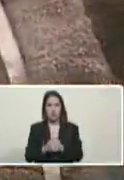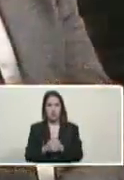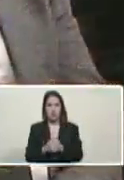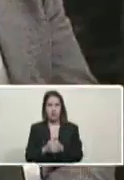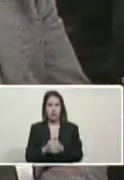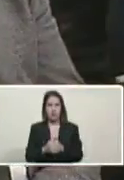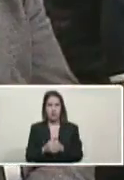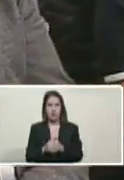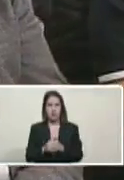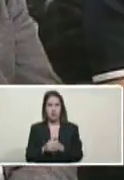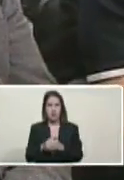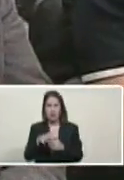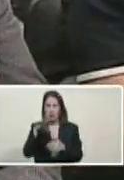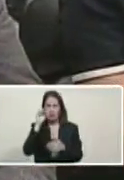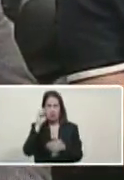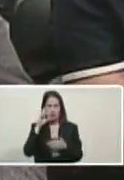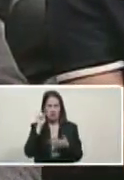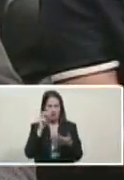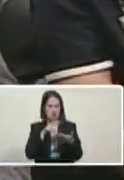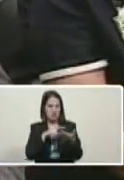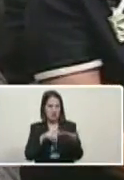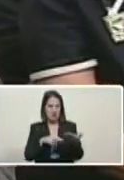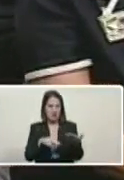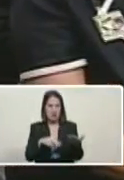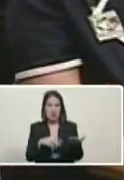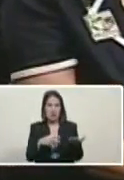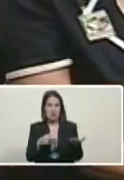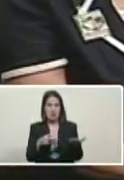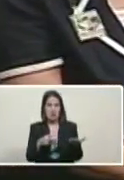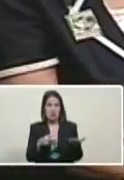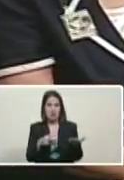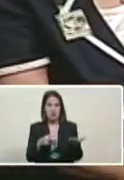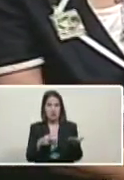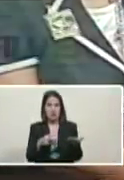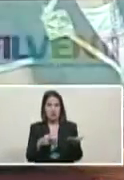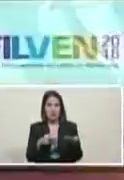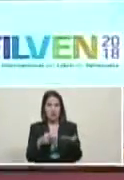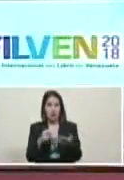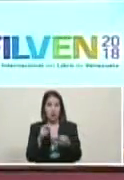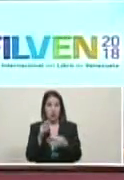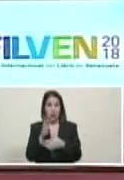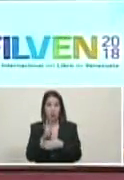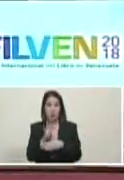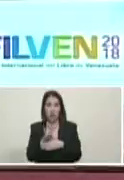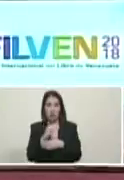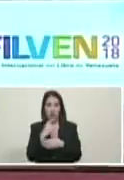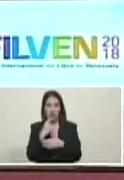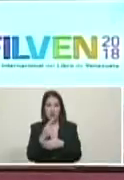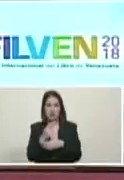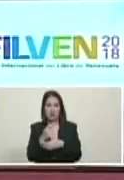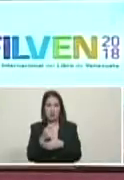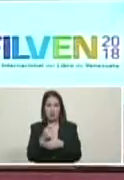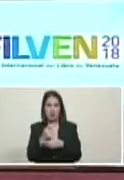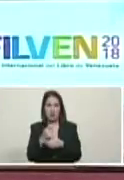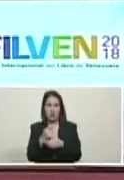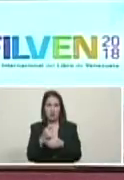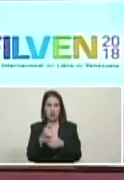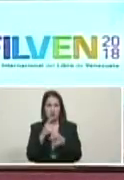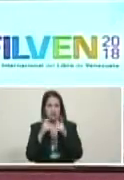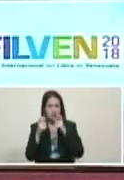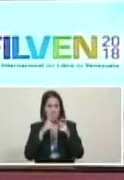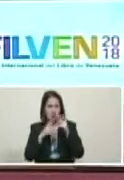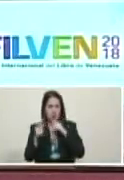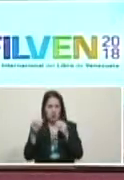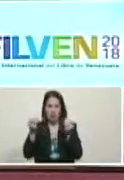Esta parte no la entiendo mucho, Ernesto. En cuarto lugar, se somete a la consideración y aprobación por el monto de